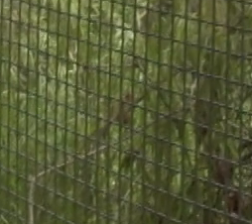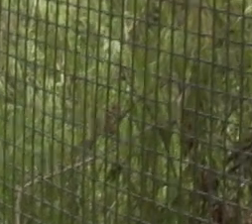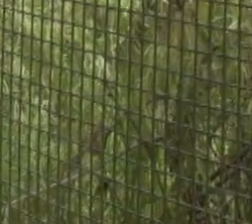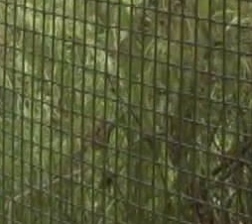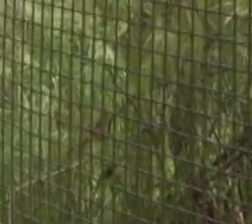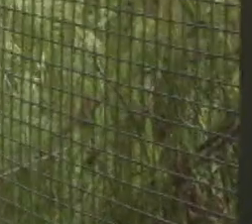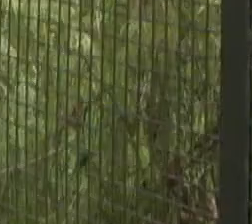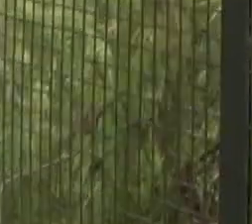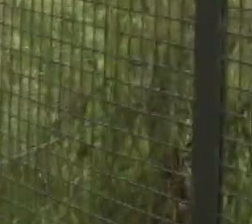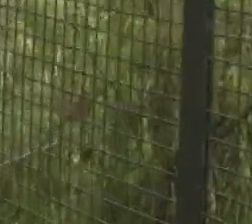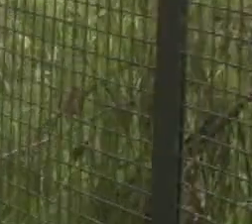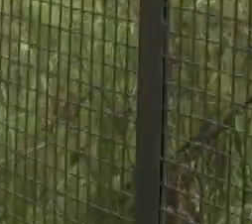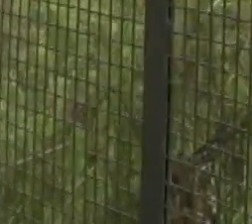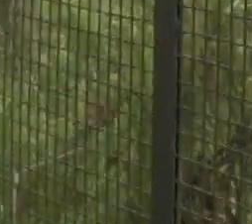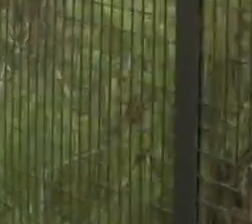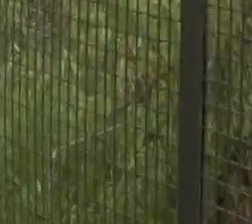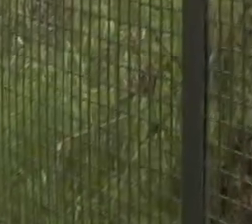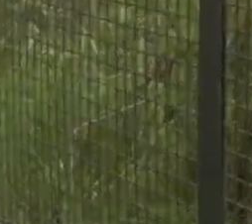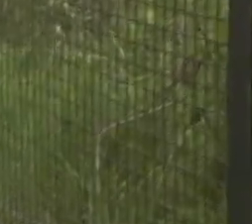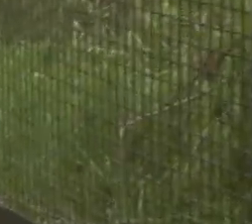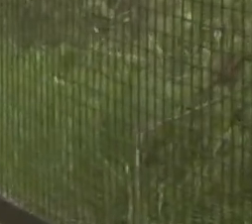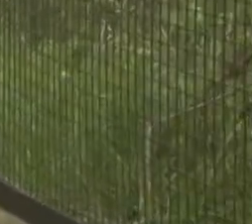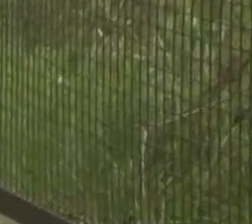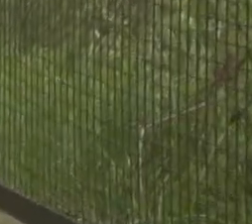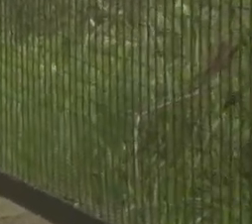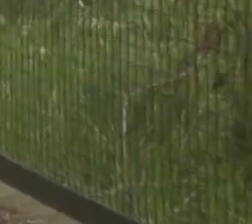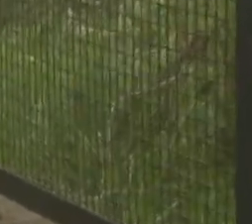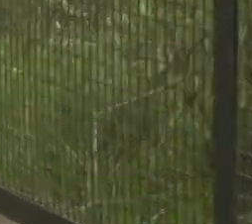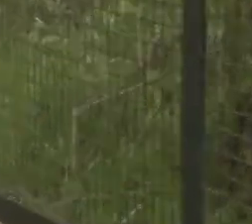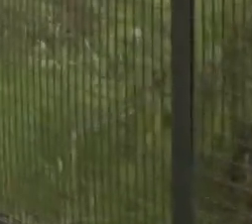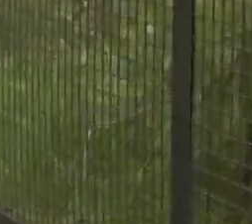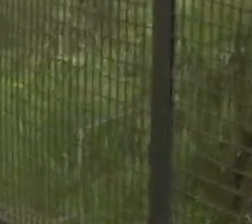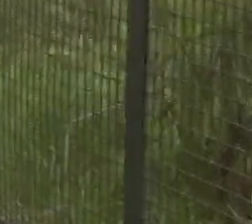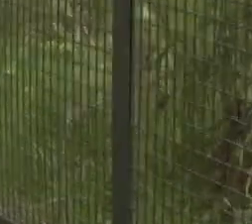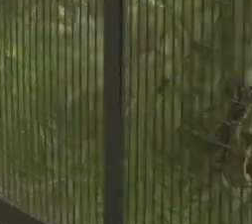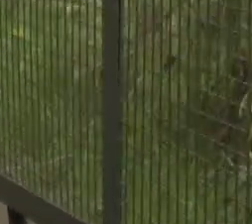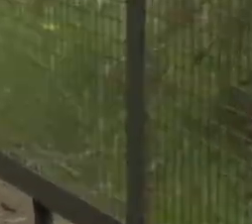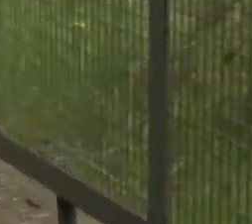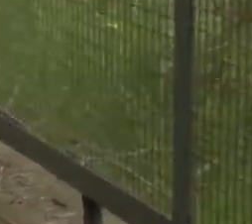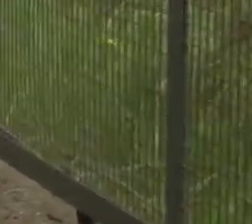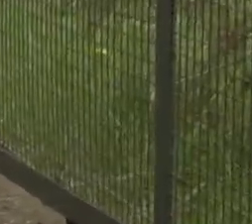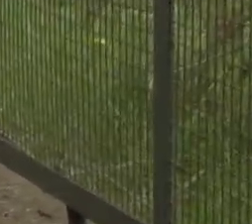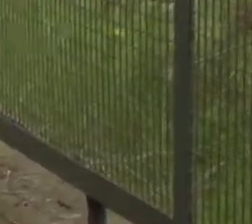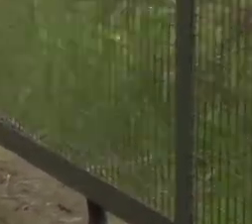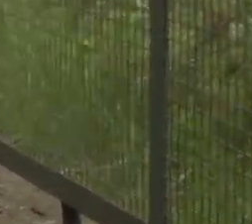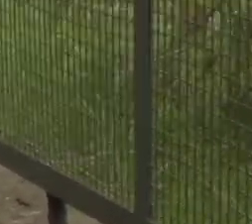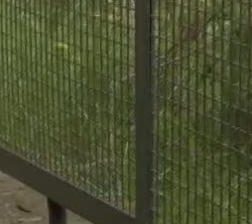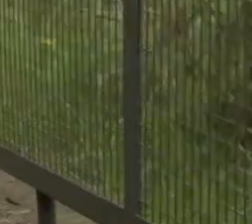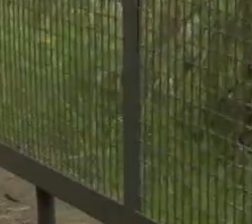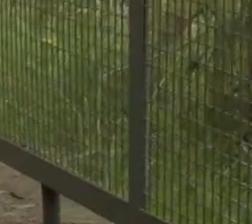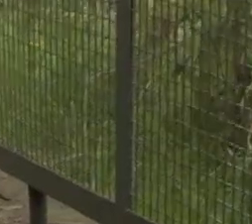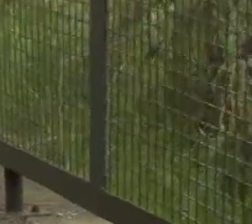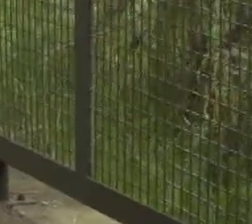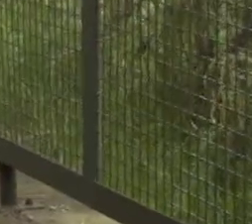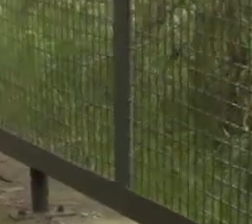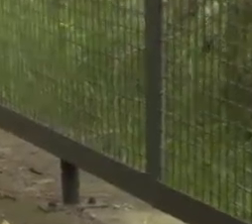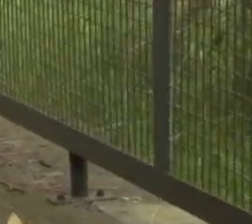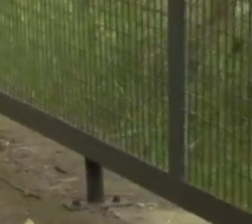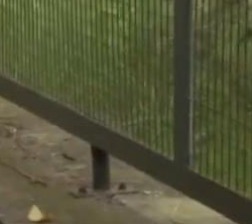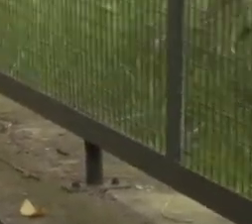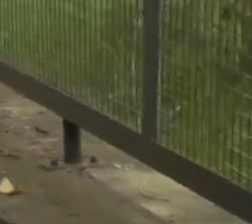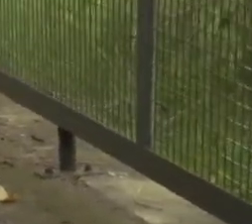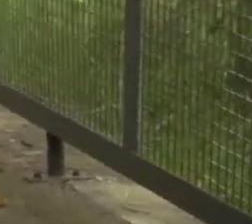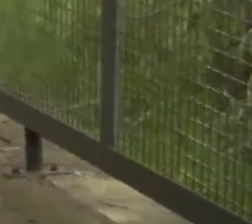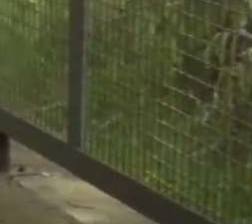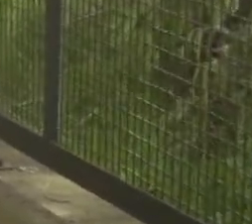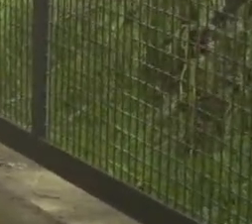número sí Este es el mundo ahora a esto le llamamos un mundo digital Pero saben por qué Porque ya